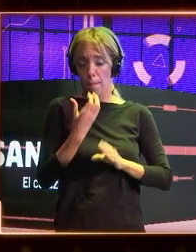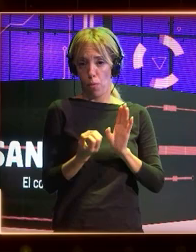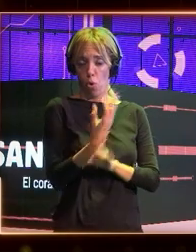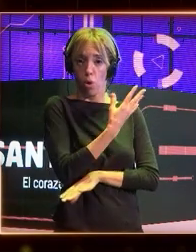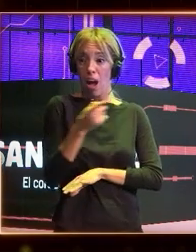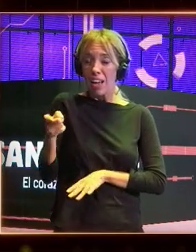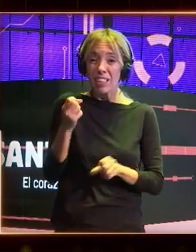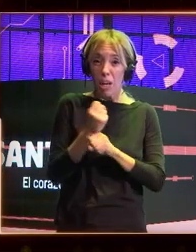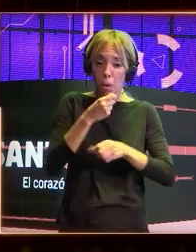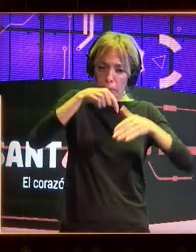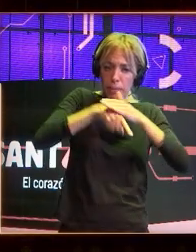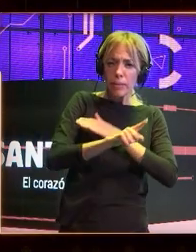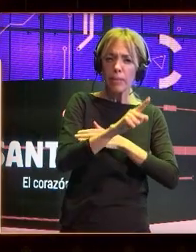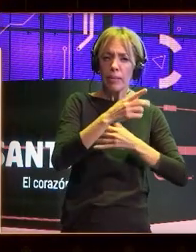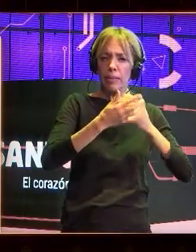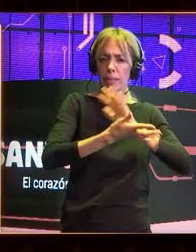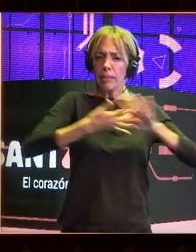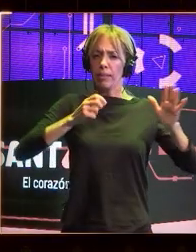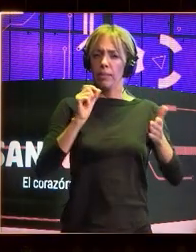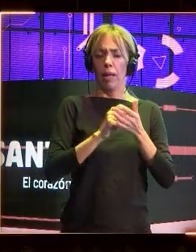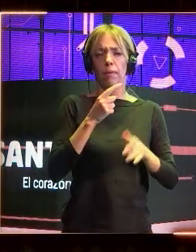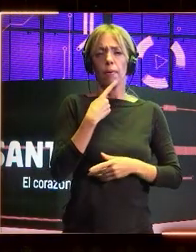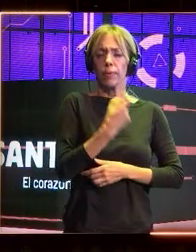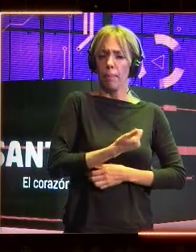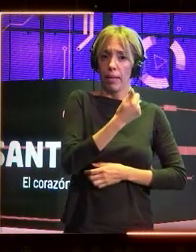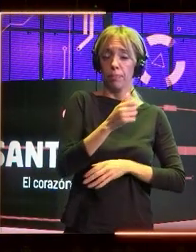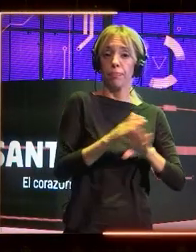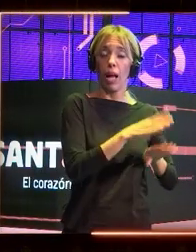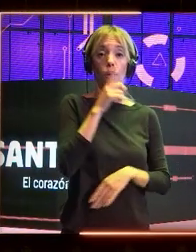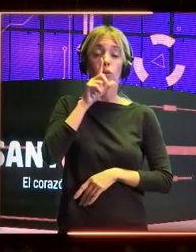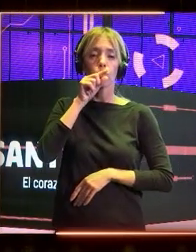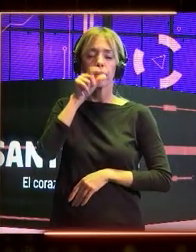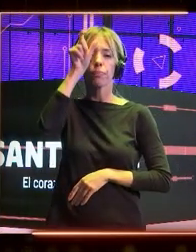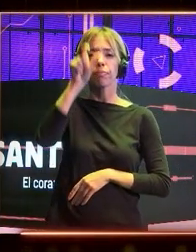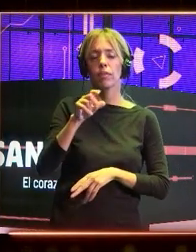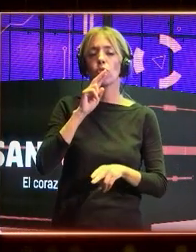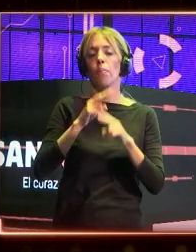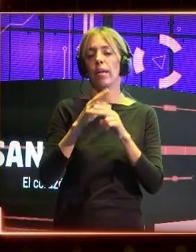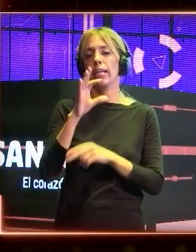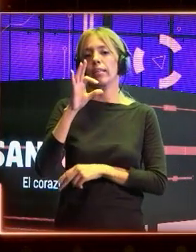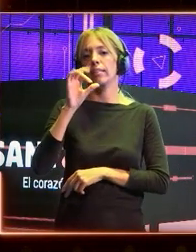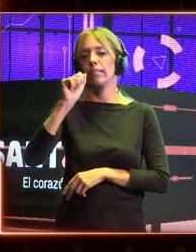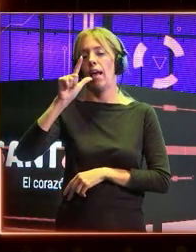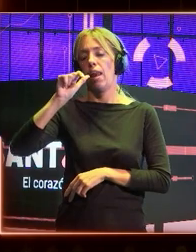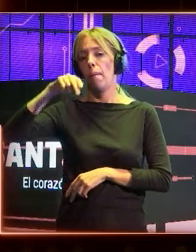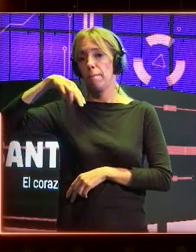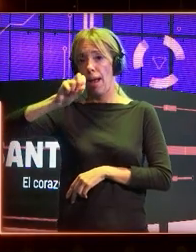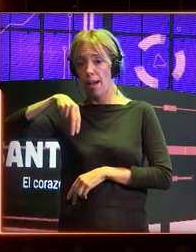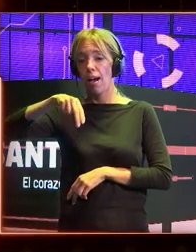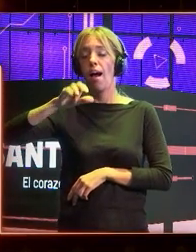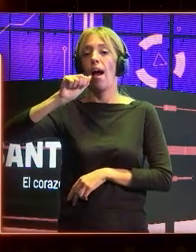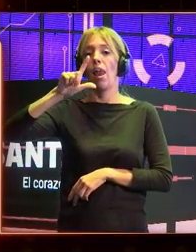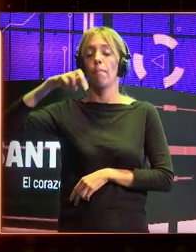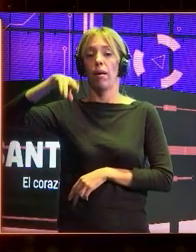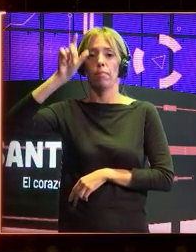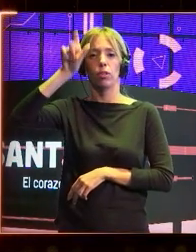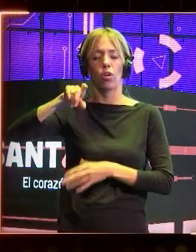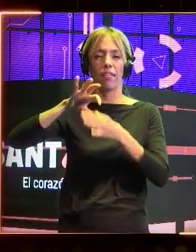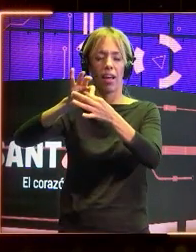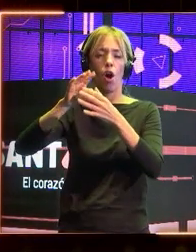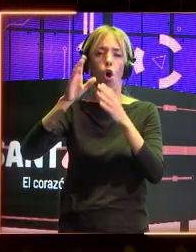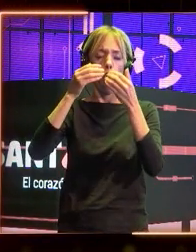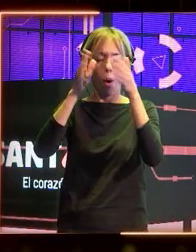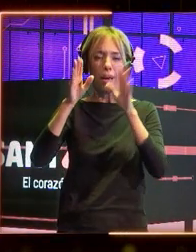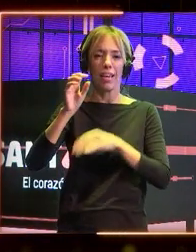está costando más y y este tweet lo recoge muy bien este tweet viene de Sam alm que es el ceo de Open Ai de la empresa que creó chat gpt